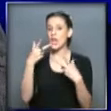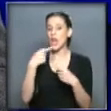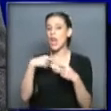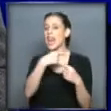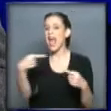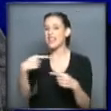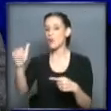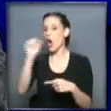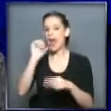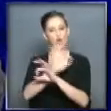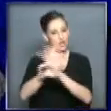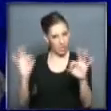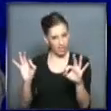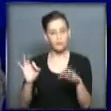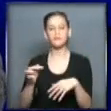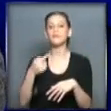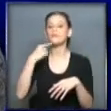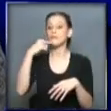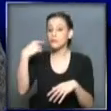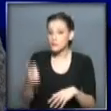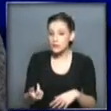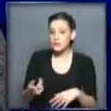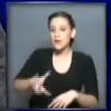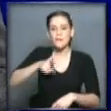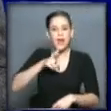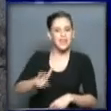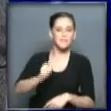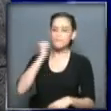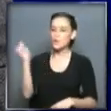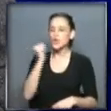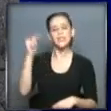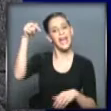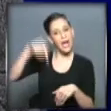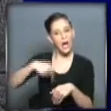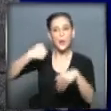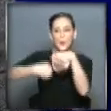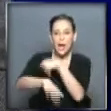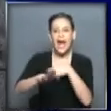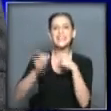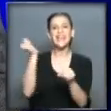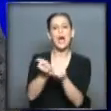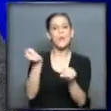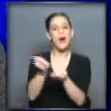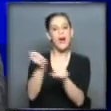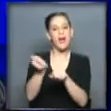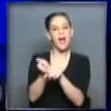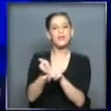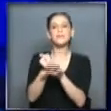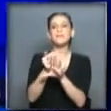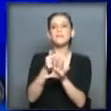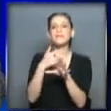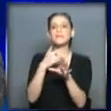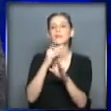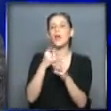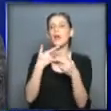que deseaba y le parecía fundamental de ahora en más trabajar con discreción sobre la información y permitir que